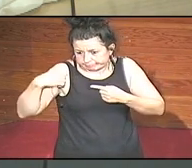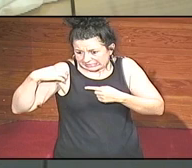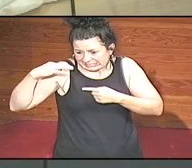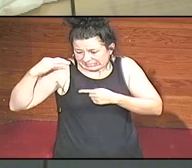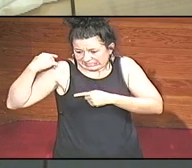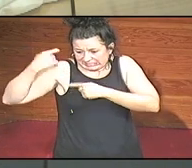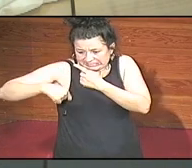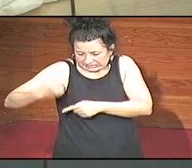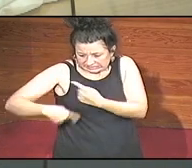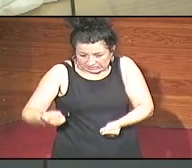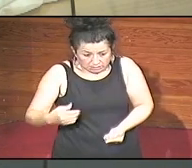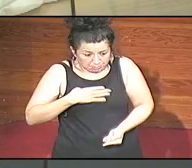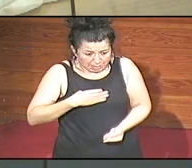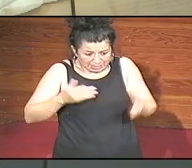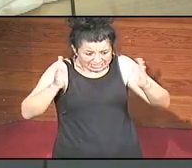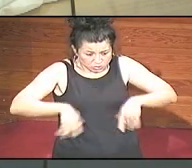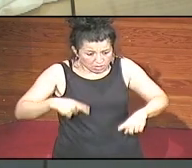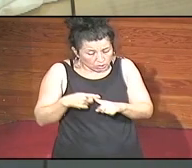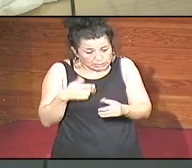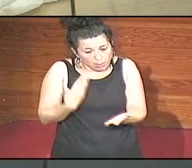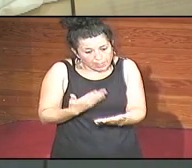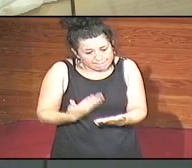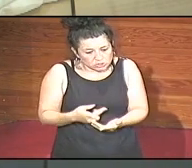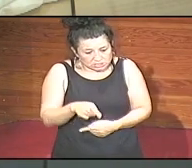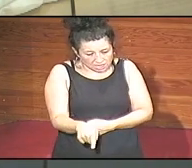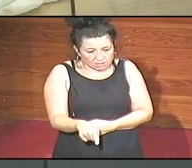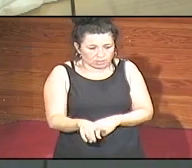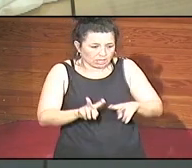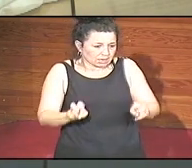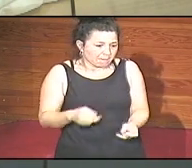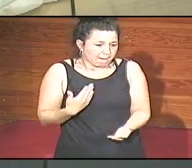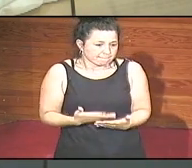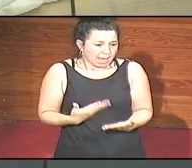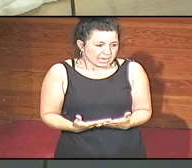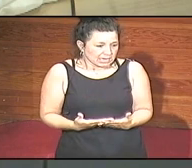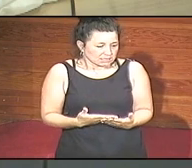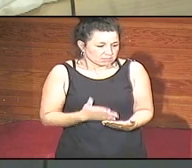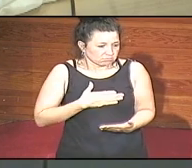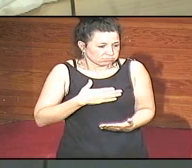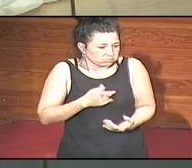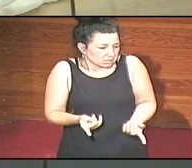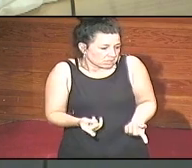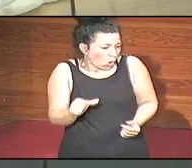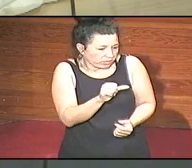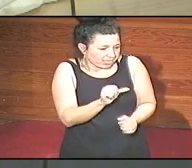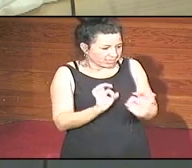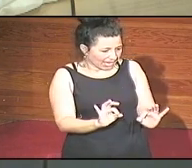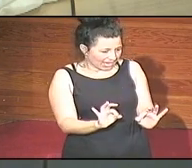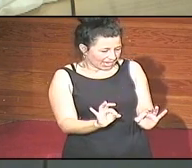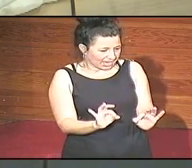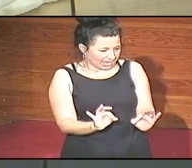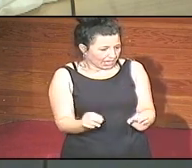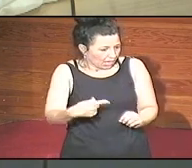no tenían papeles para demostrar que en sus tierras porque esa cuestión de tener papeles es muy occidental o sea ellos habían vivido siempre allí los